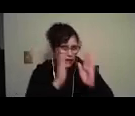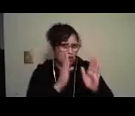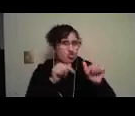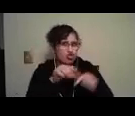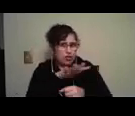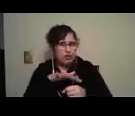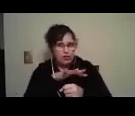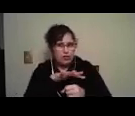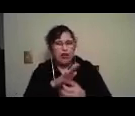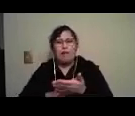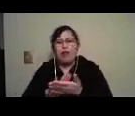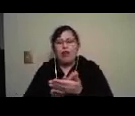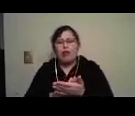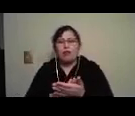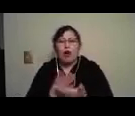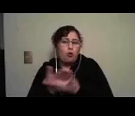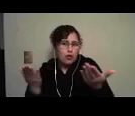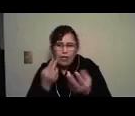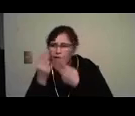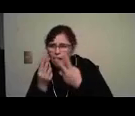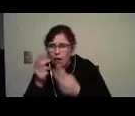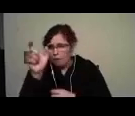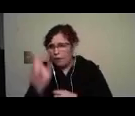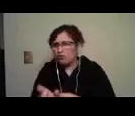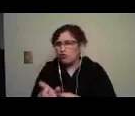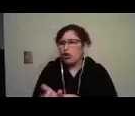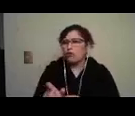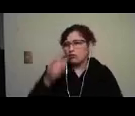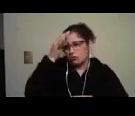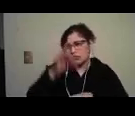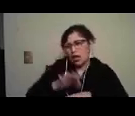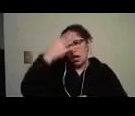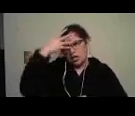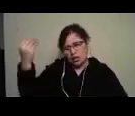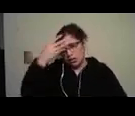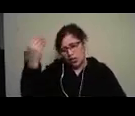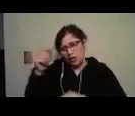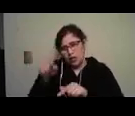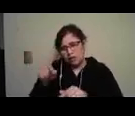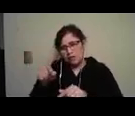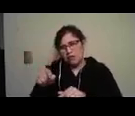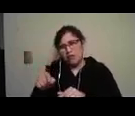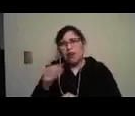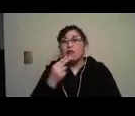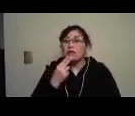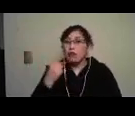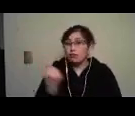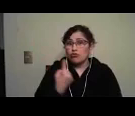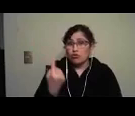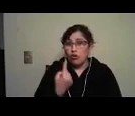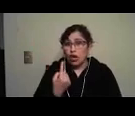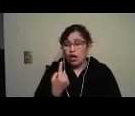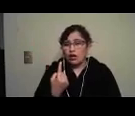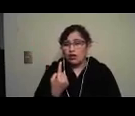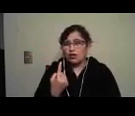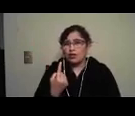si a alguien le toca ver en un futuro alguna persona que esté con Alzheimer y viva sola, probablemente un